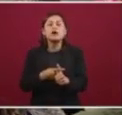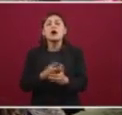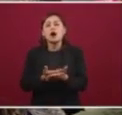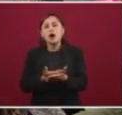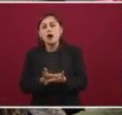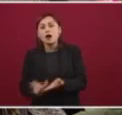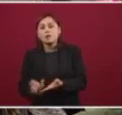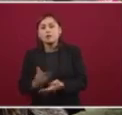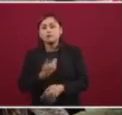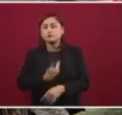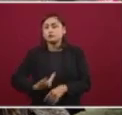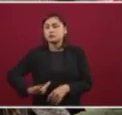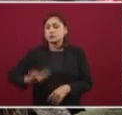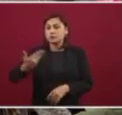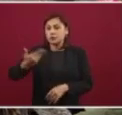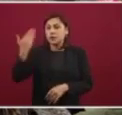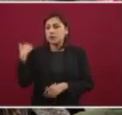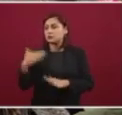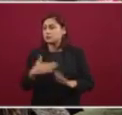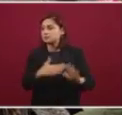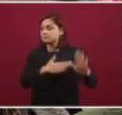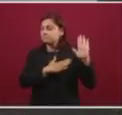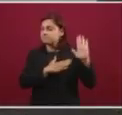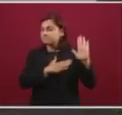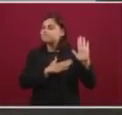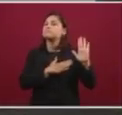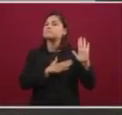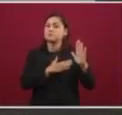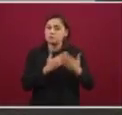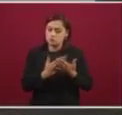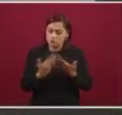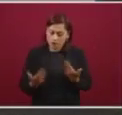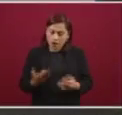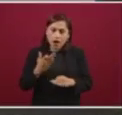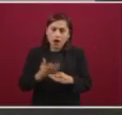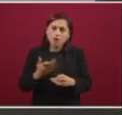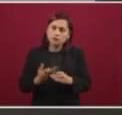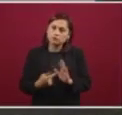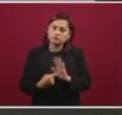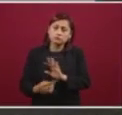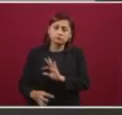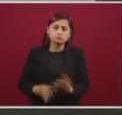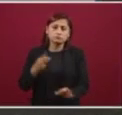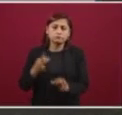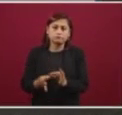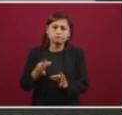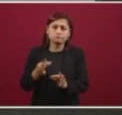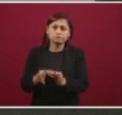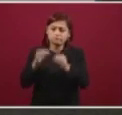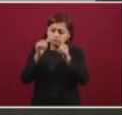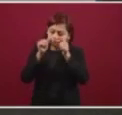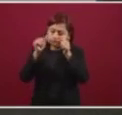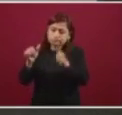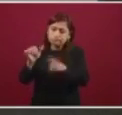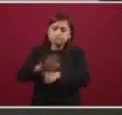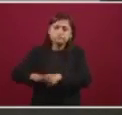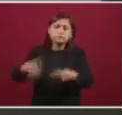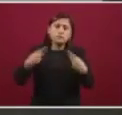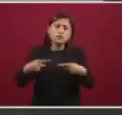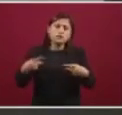nos ha extraído el señor presidente y la palabra de siempre estar los más marginados de este país. Muchas gracias.